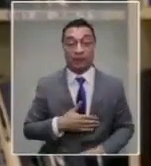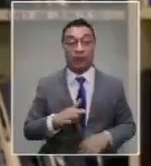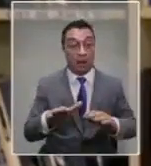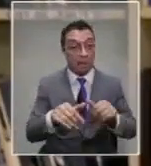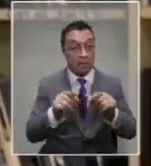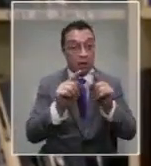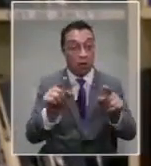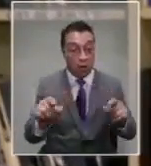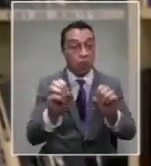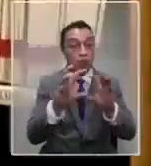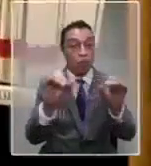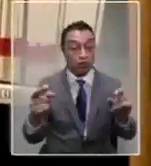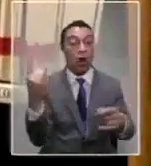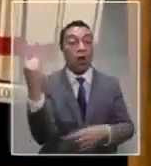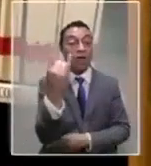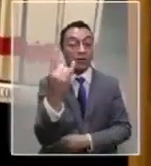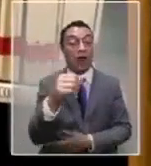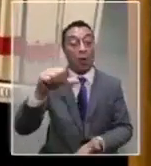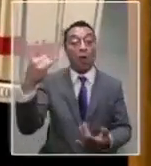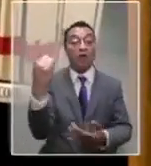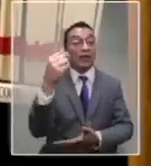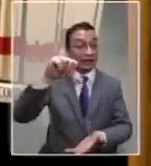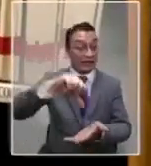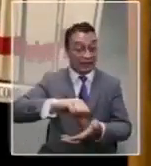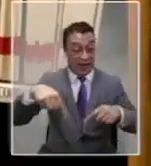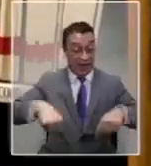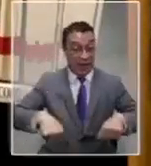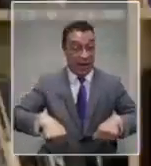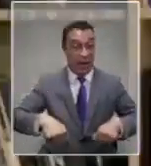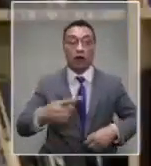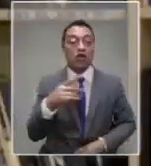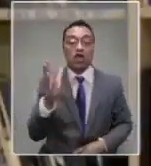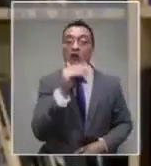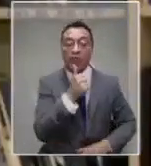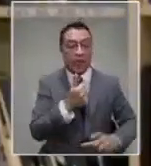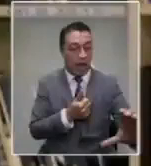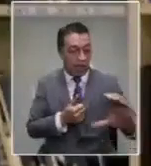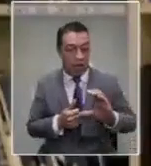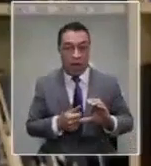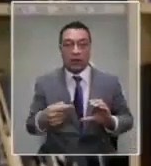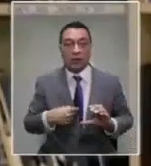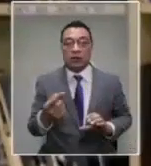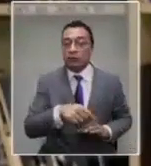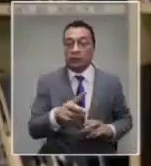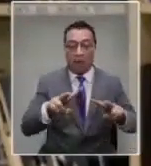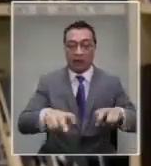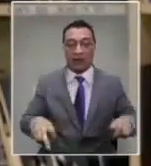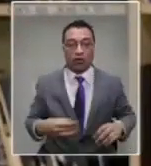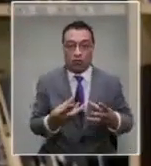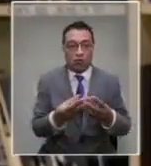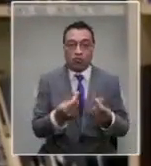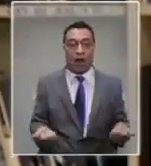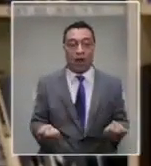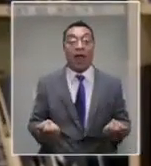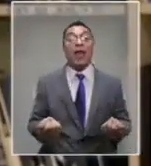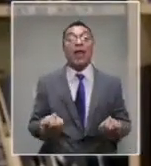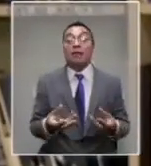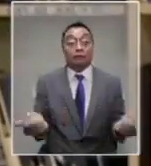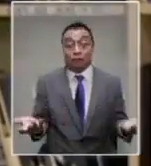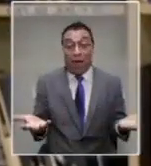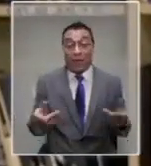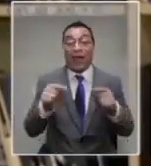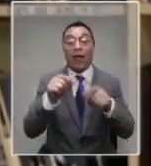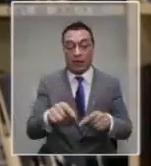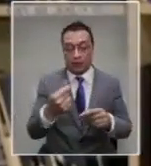nuestras, y lo mismo le pasa a muchas universidades como la Universidad Central, no tienen recursos para poder hacer investigación. Y la verdad es que los recursos